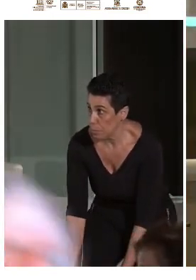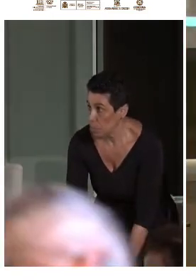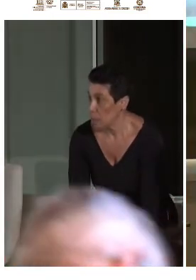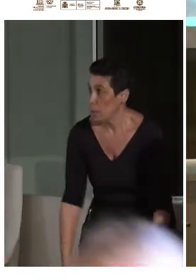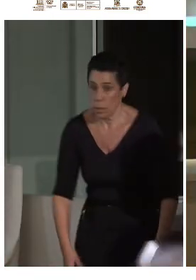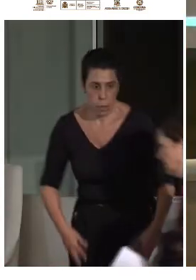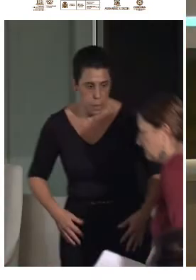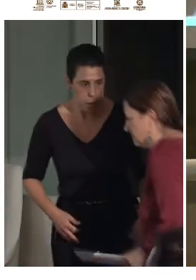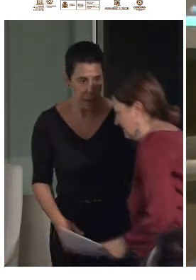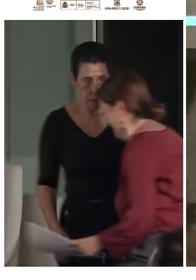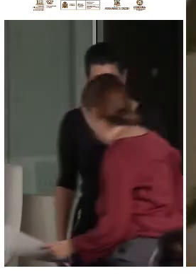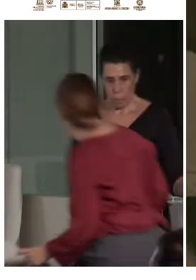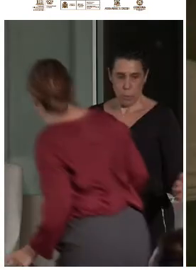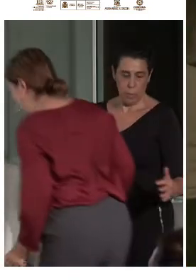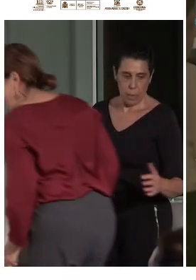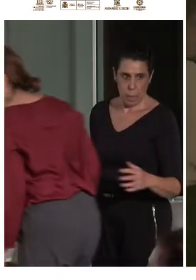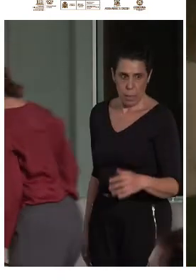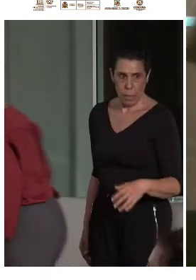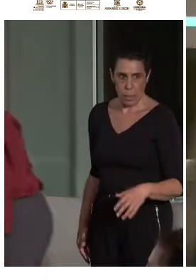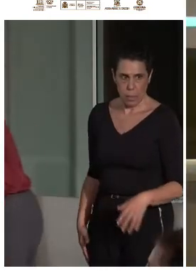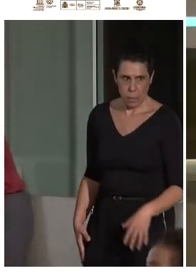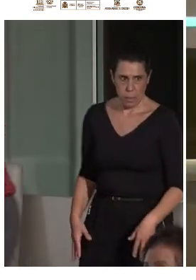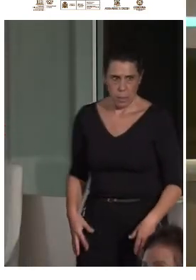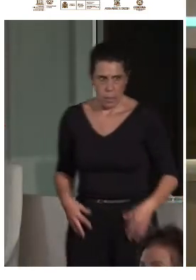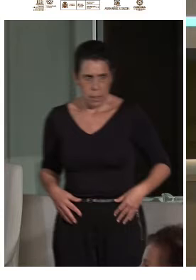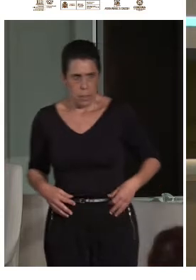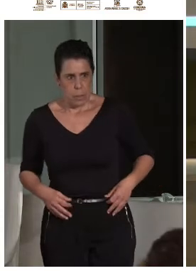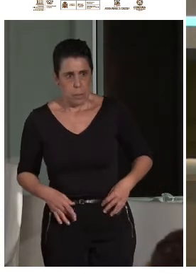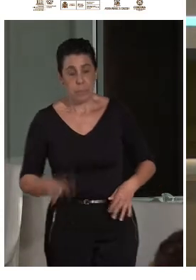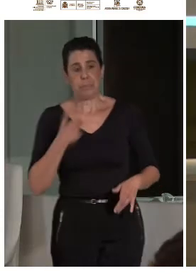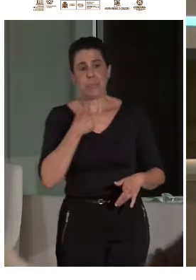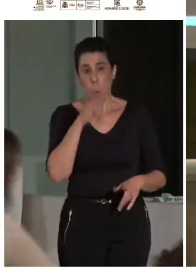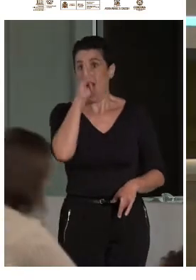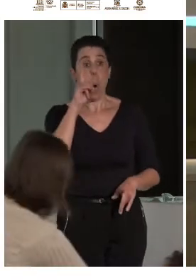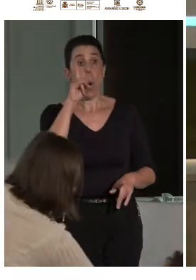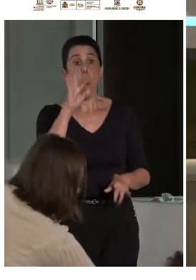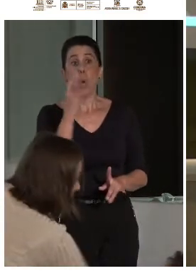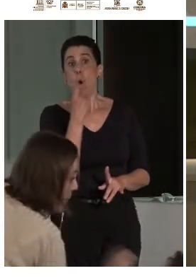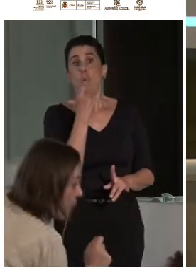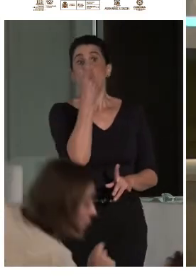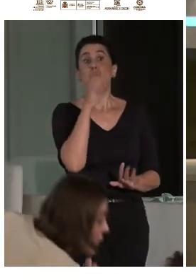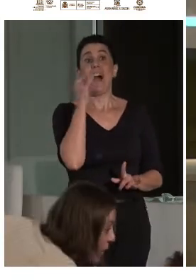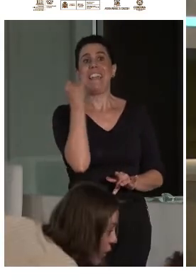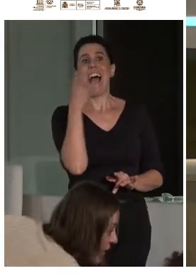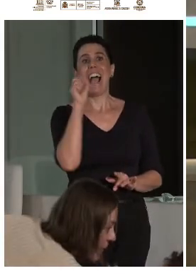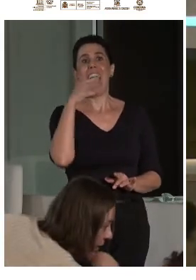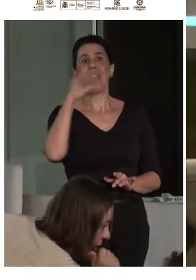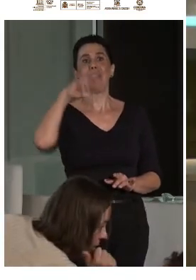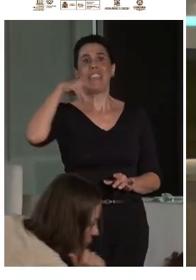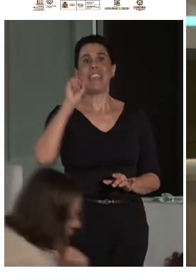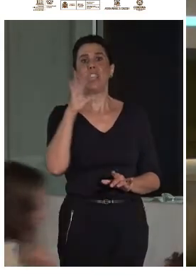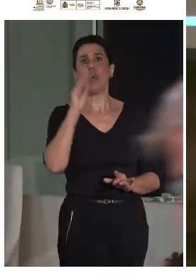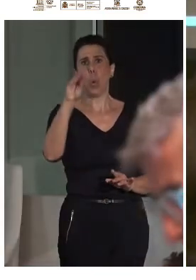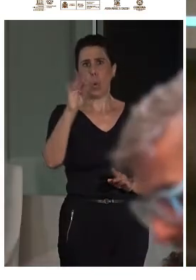Ah, sí, hay una persona que quería hacer una intervención. Sí, perdona. Sí, Jacinto, vente para acá, por favor.